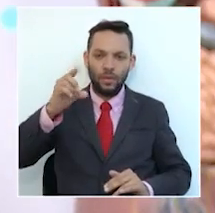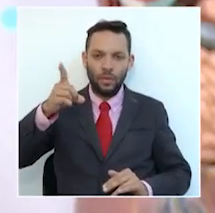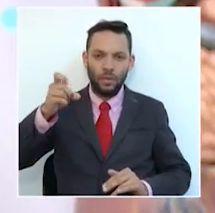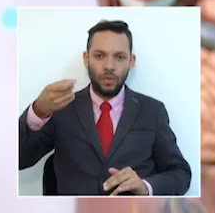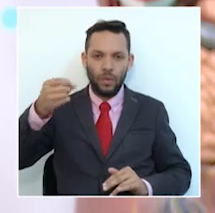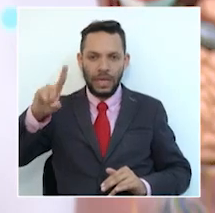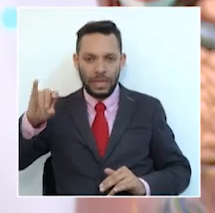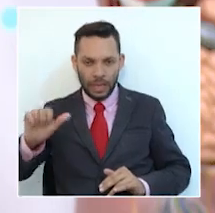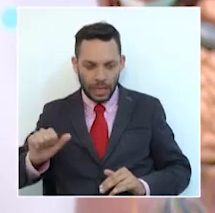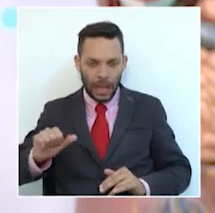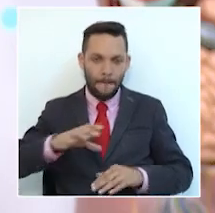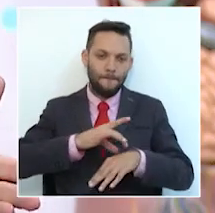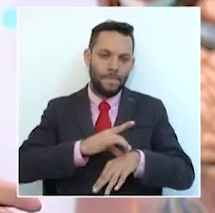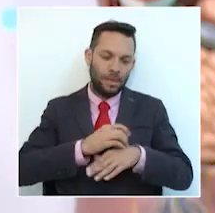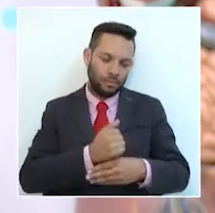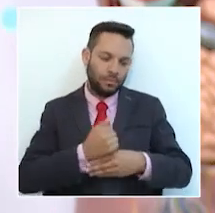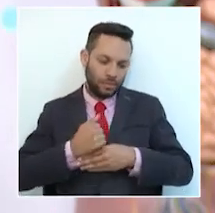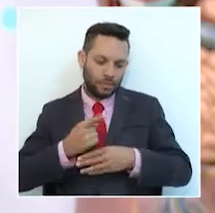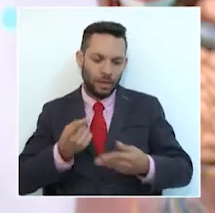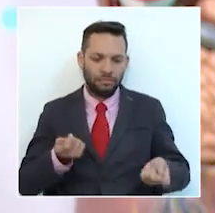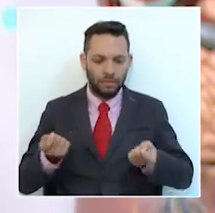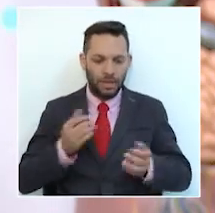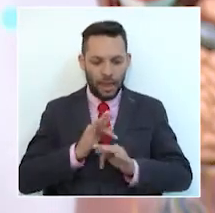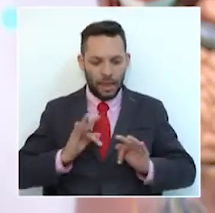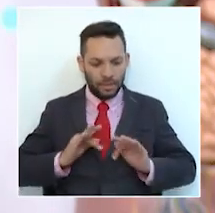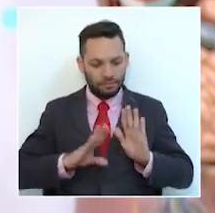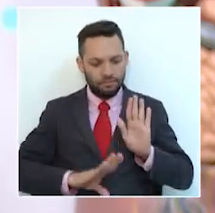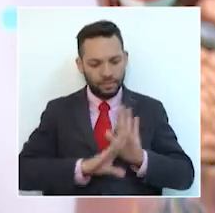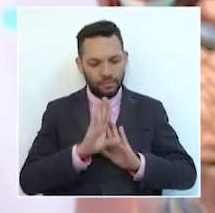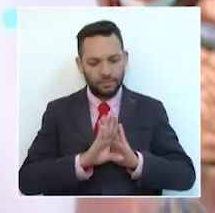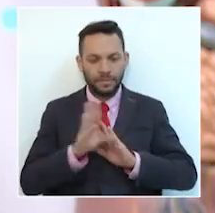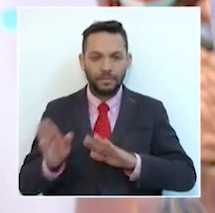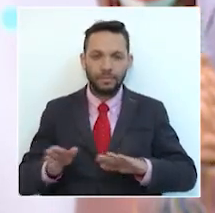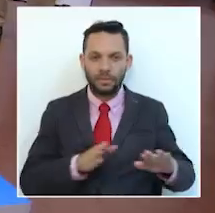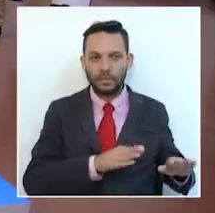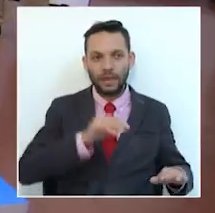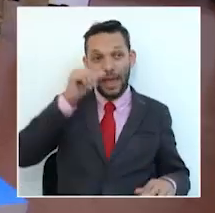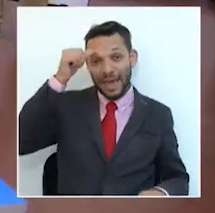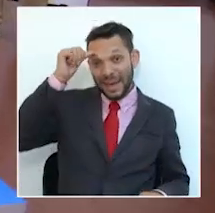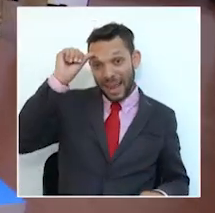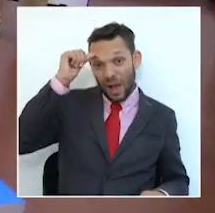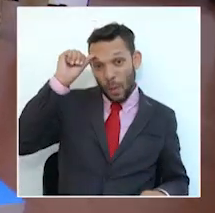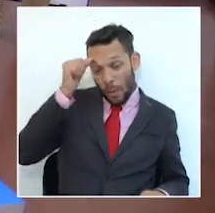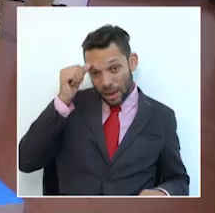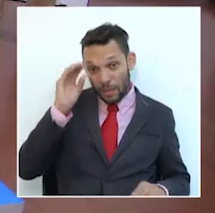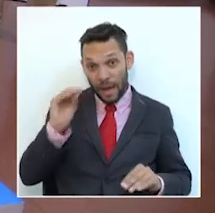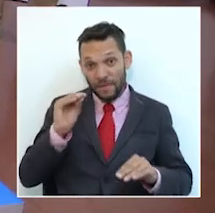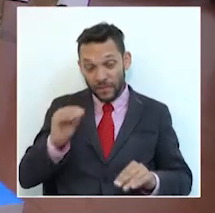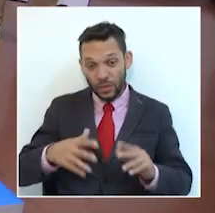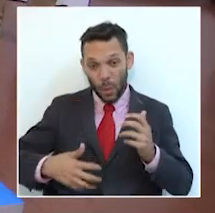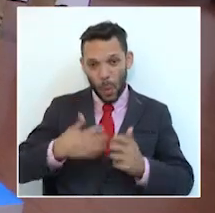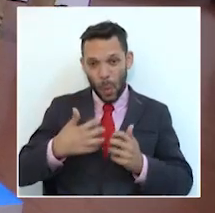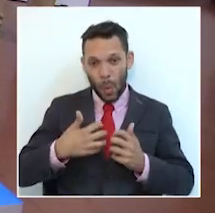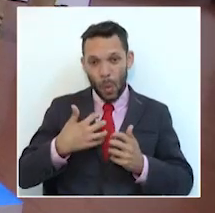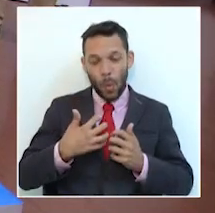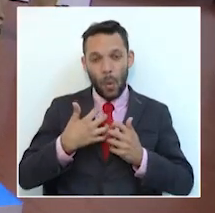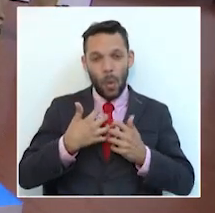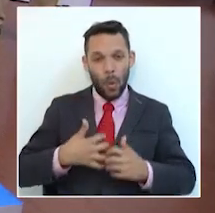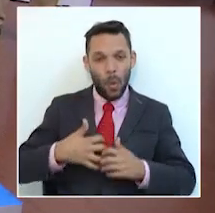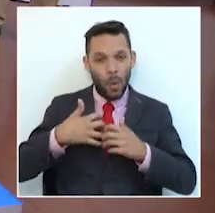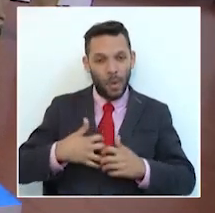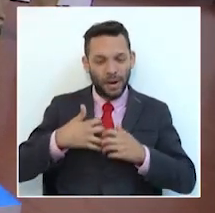de aguas de mar para uso terapéutico recordemos que el órgano más extenso que tiene el ser humano se llama